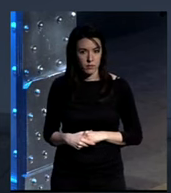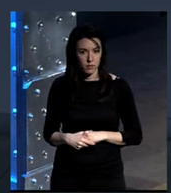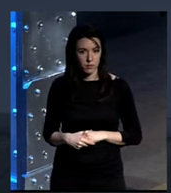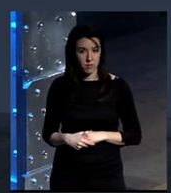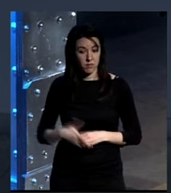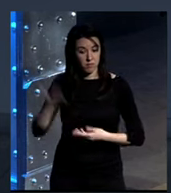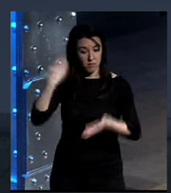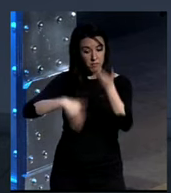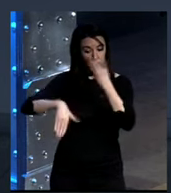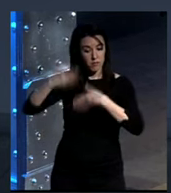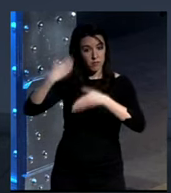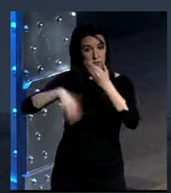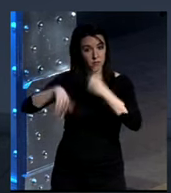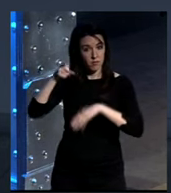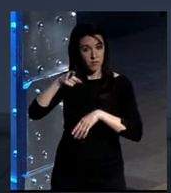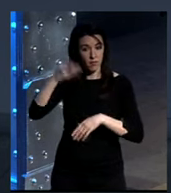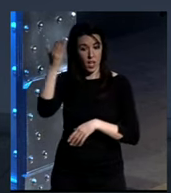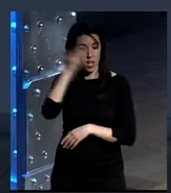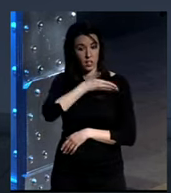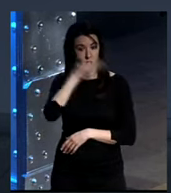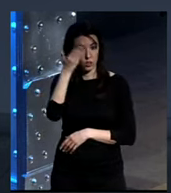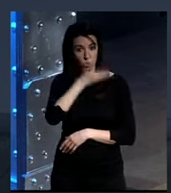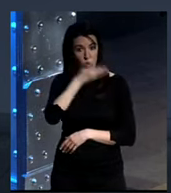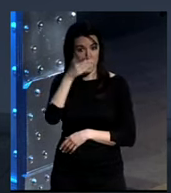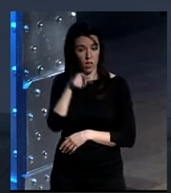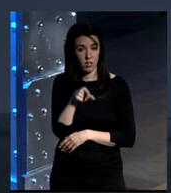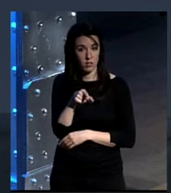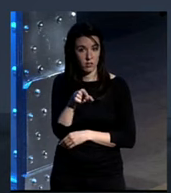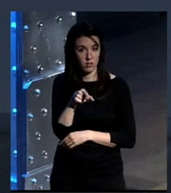En aquellos años de la escuela